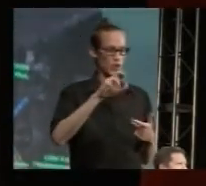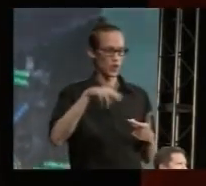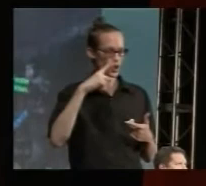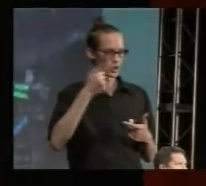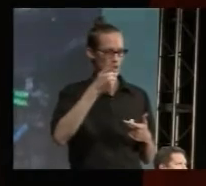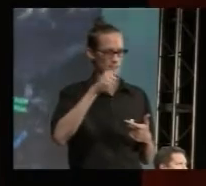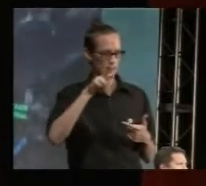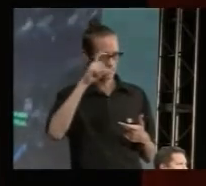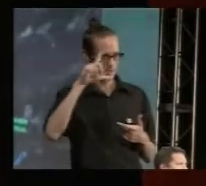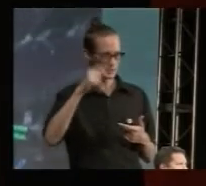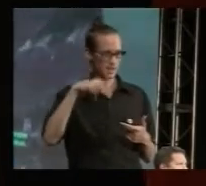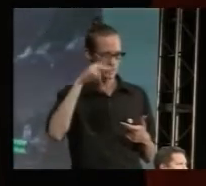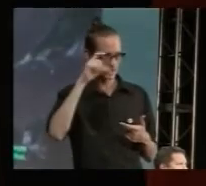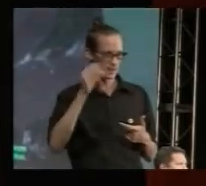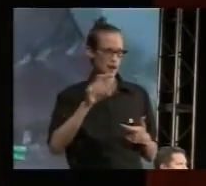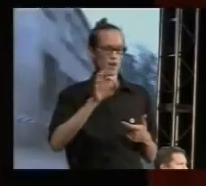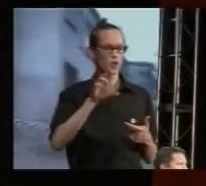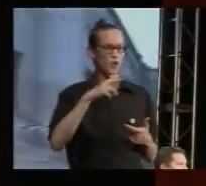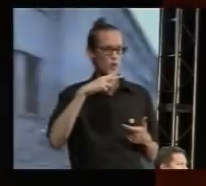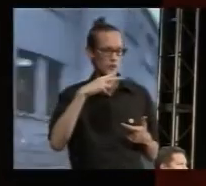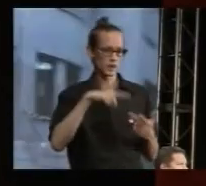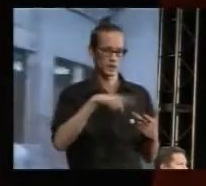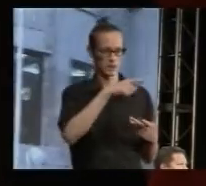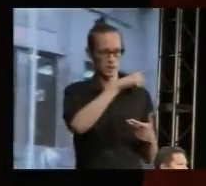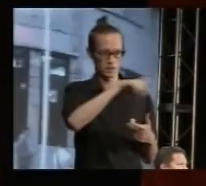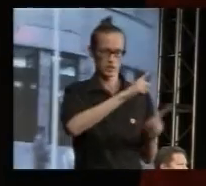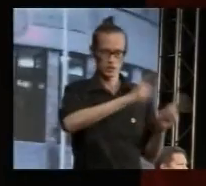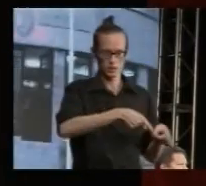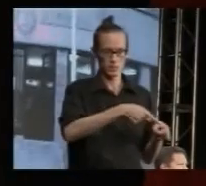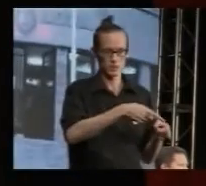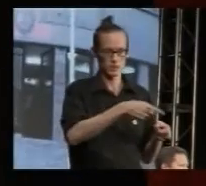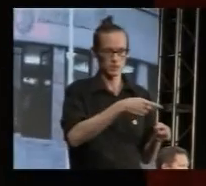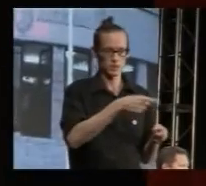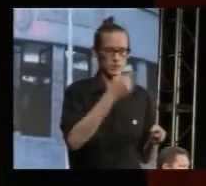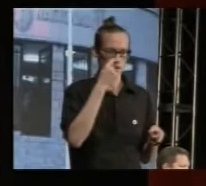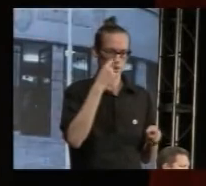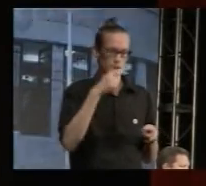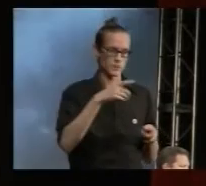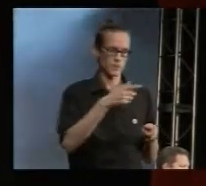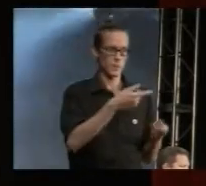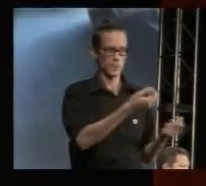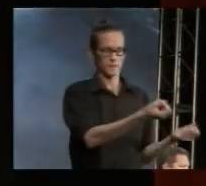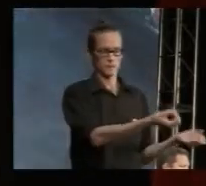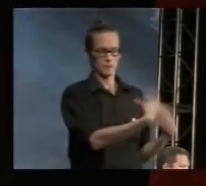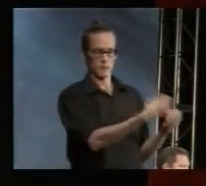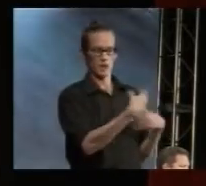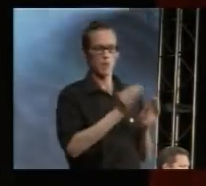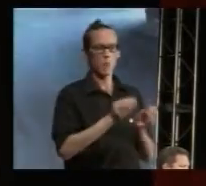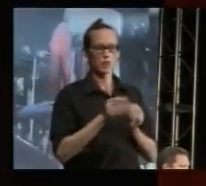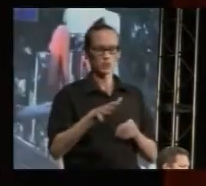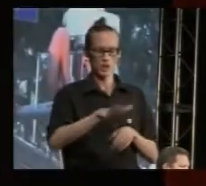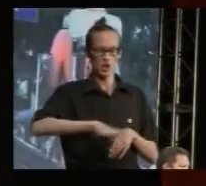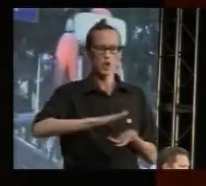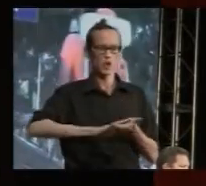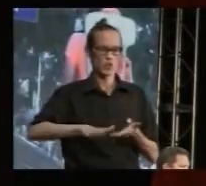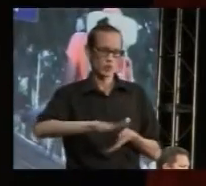ellos harán la deposición final de los residuos sólidos urbanos de sus ciudades en el nuevo relleno sanitario de la ciudad de Paraná. En